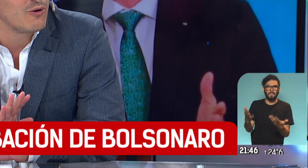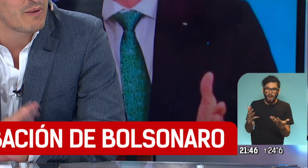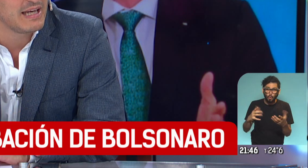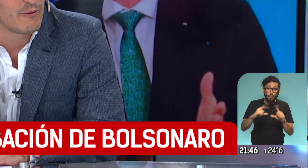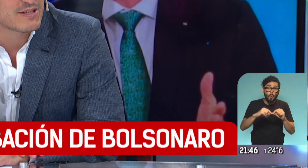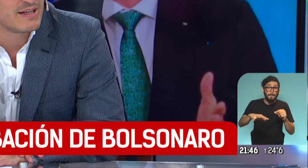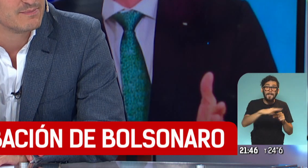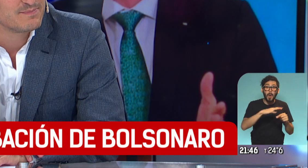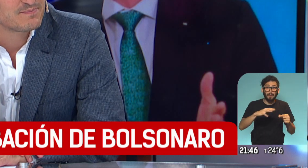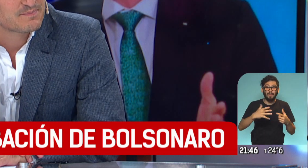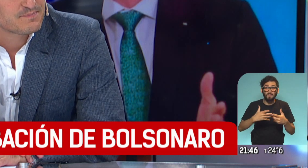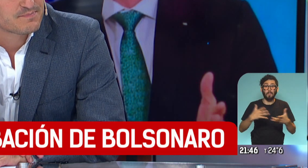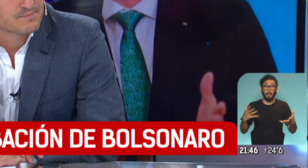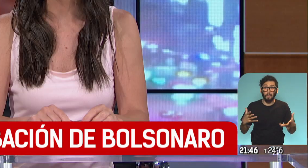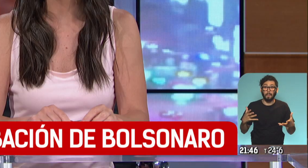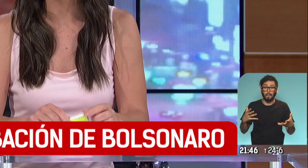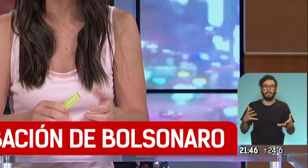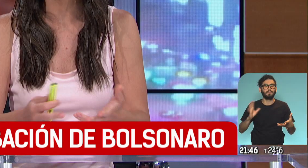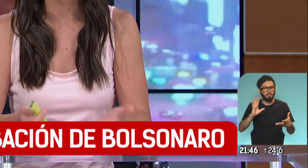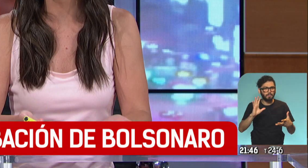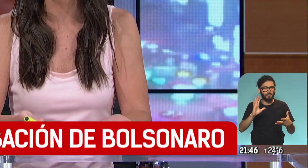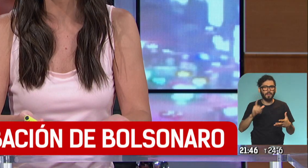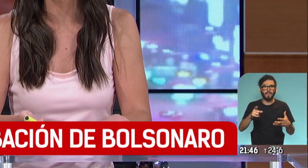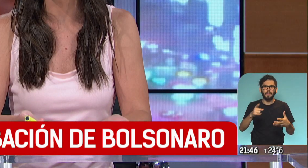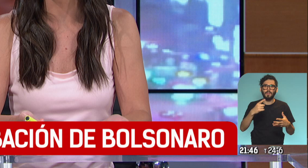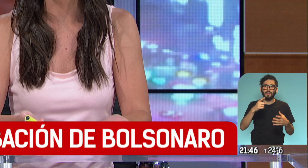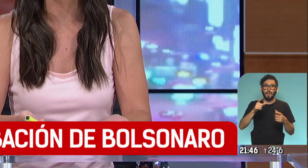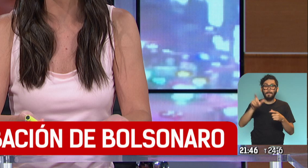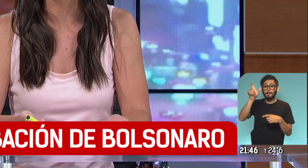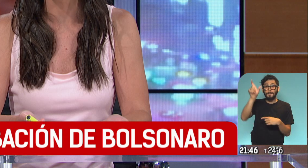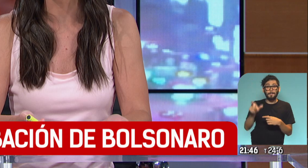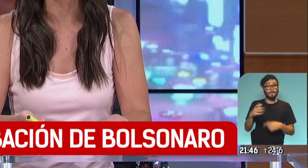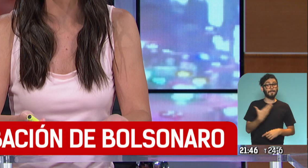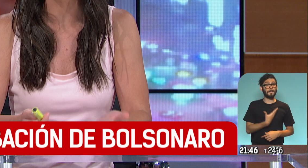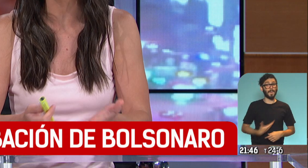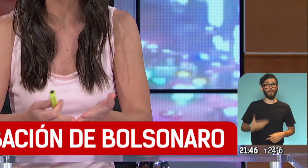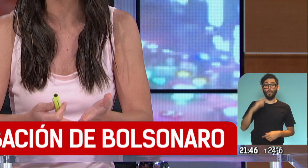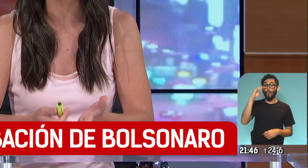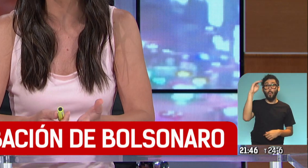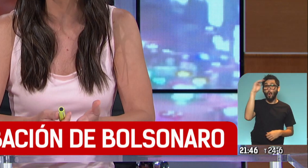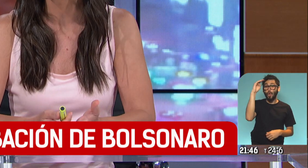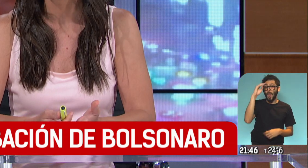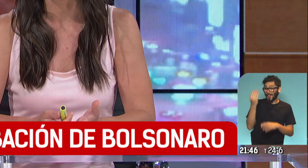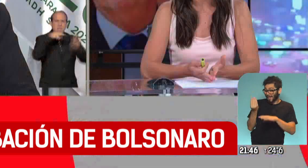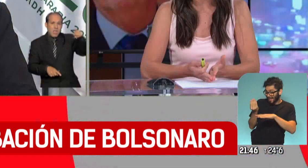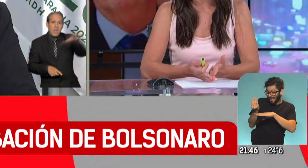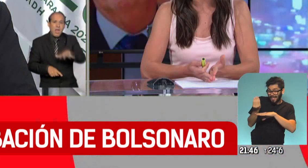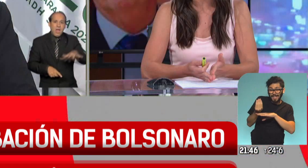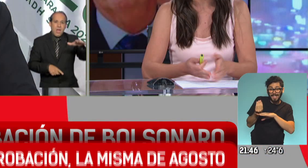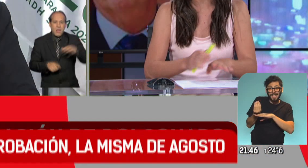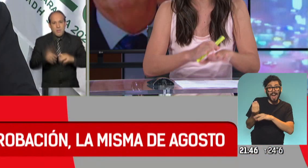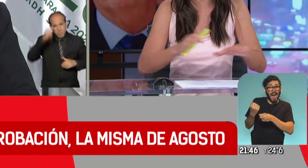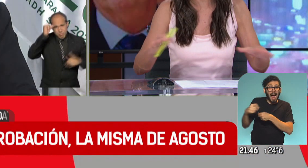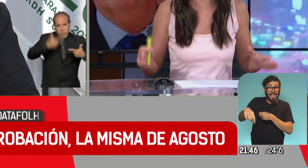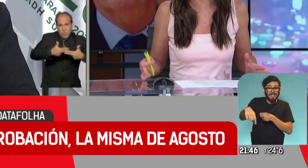que algunos no imaginábamos, Ayelen. Sí, Ariel, es alto, es el máximo nivel de aprobación que tiene el presidente Jair Bolsonaro desde que asumió la